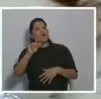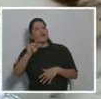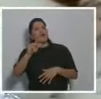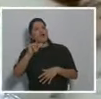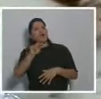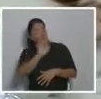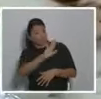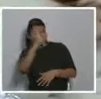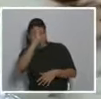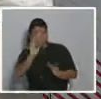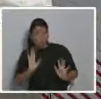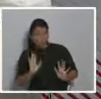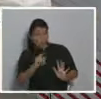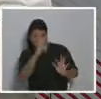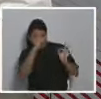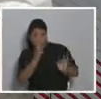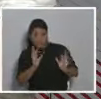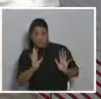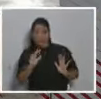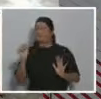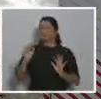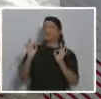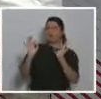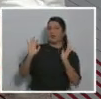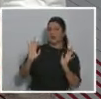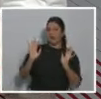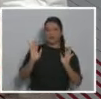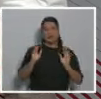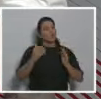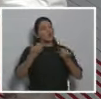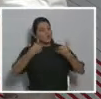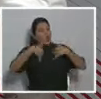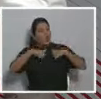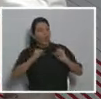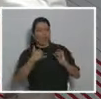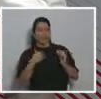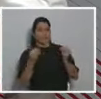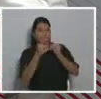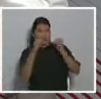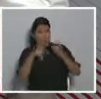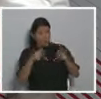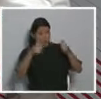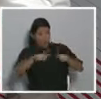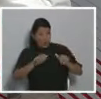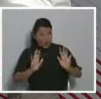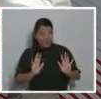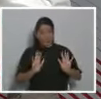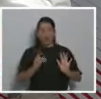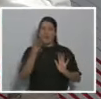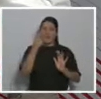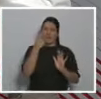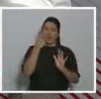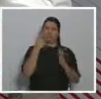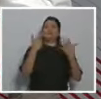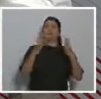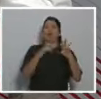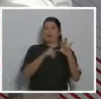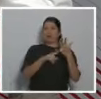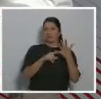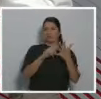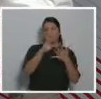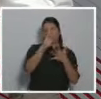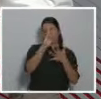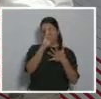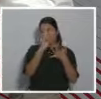la palabra. Pero sí, por supuesto que las posibilidades todavía son más. Claro. ¿Me parece? Ya le salieron 2-6.